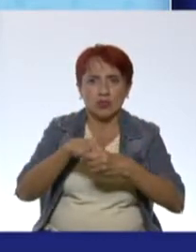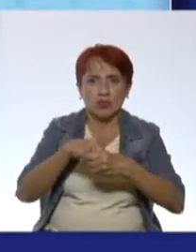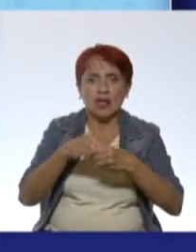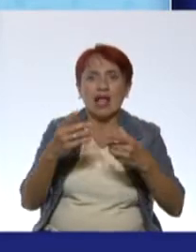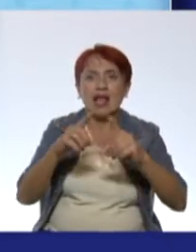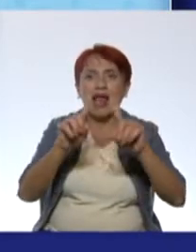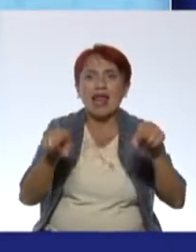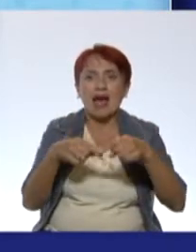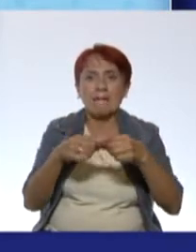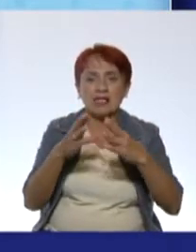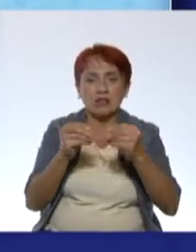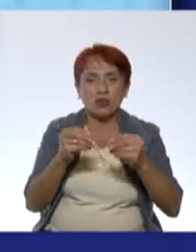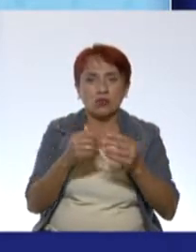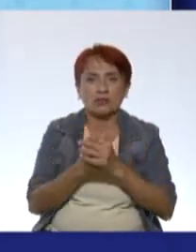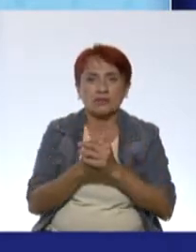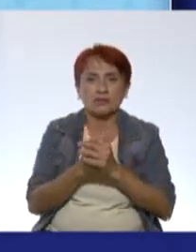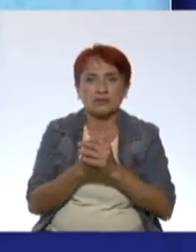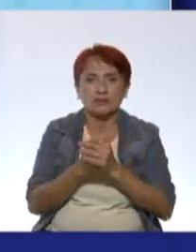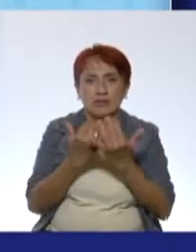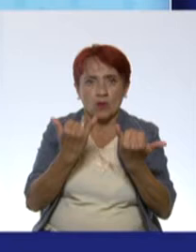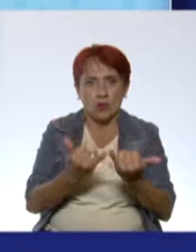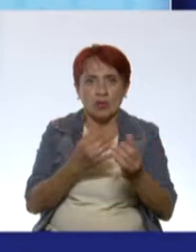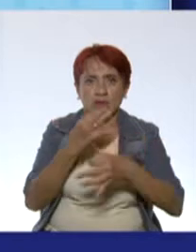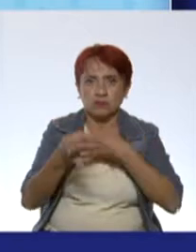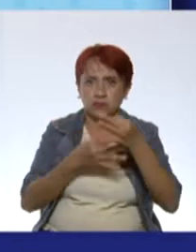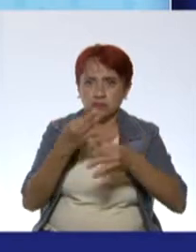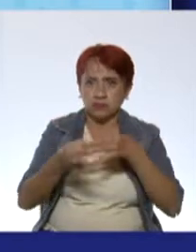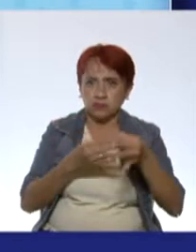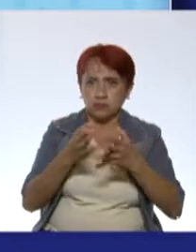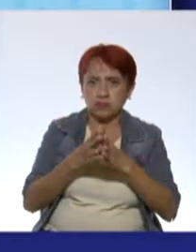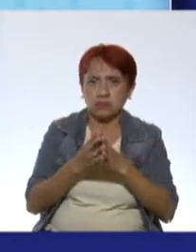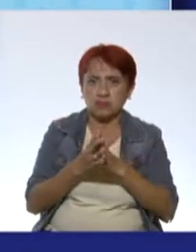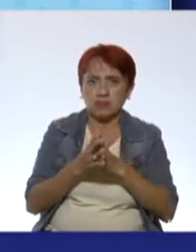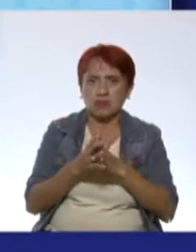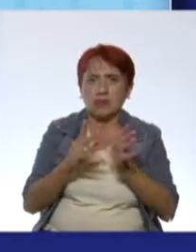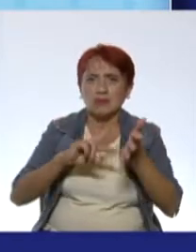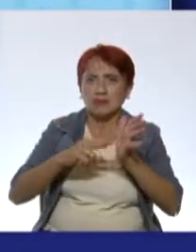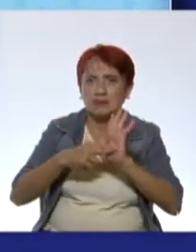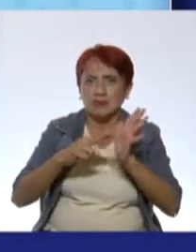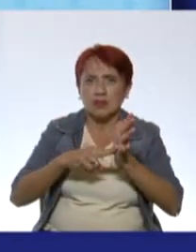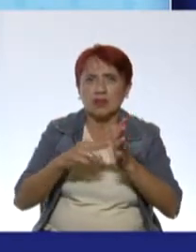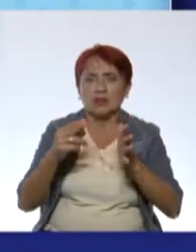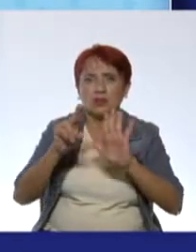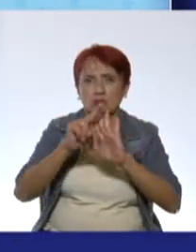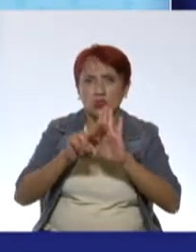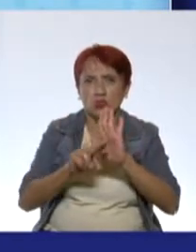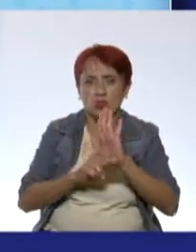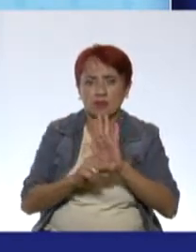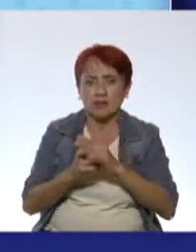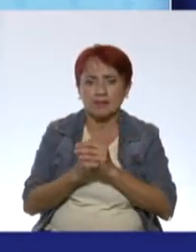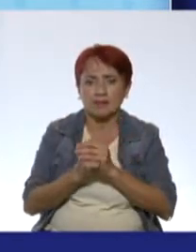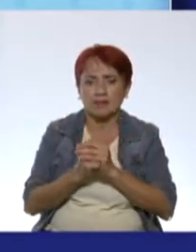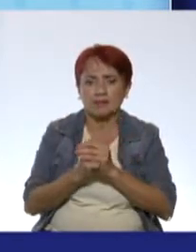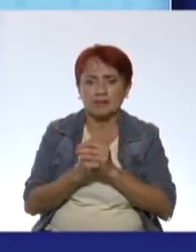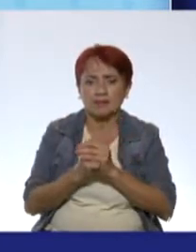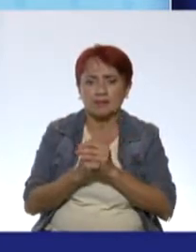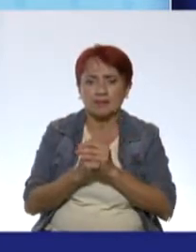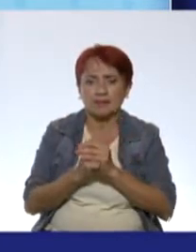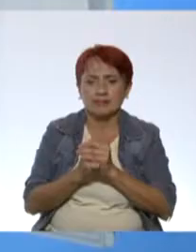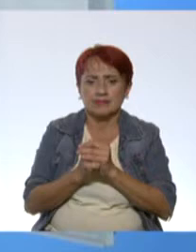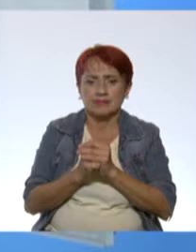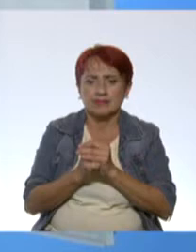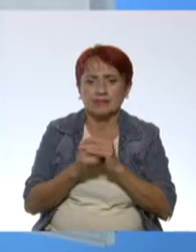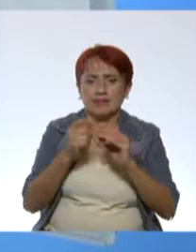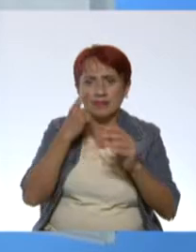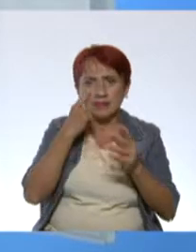dentro de la lámina. Para ello, vamos a dar los siguientes planteamientos. Entonces nos